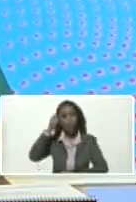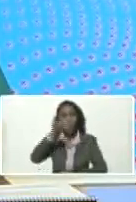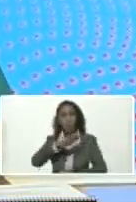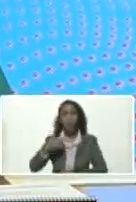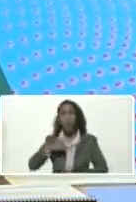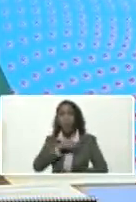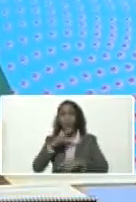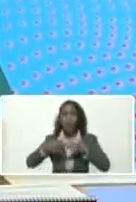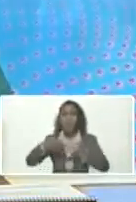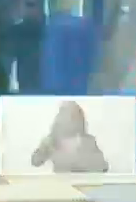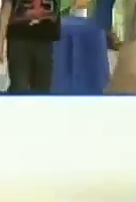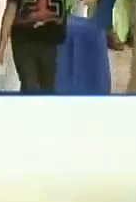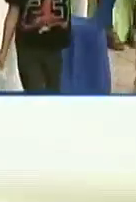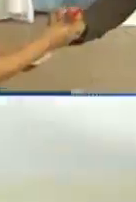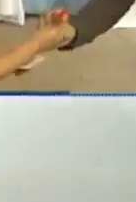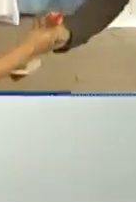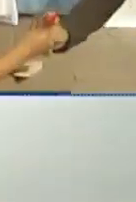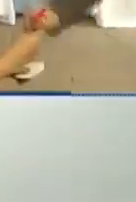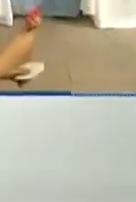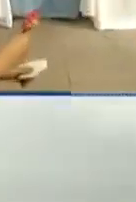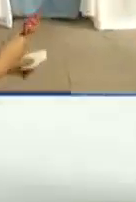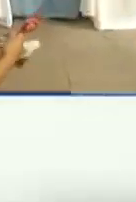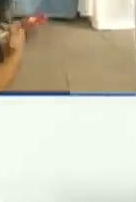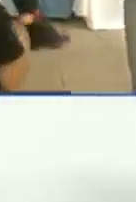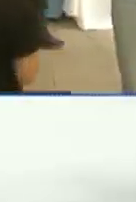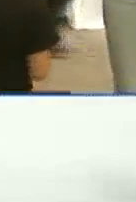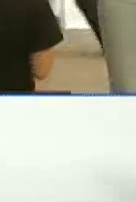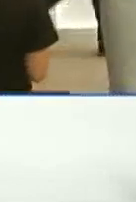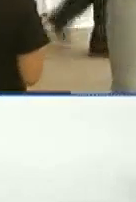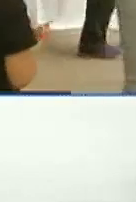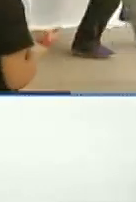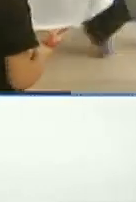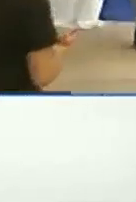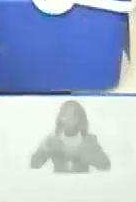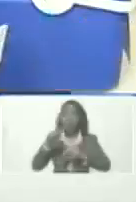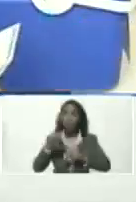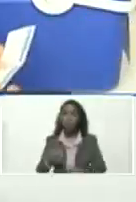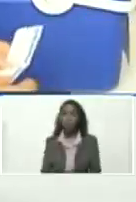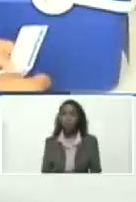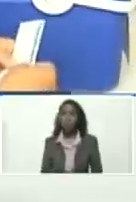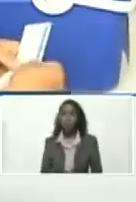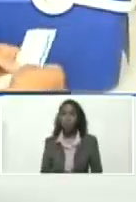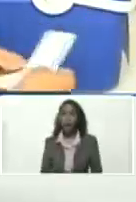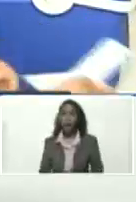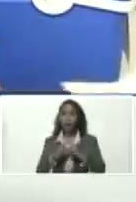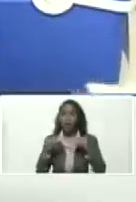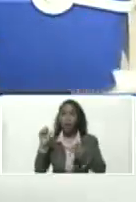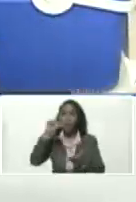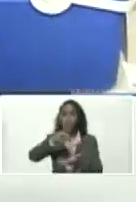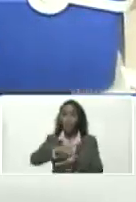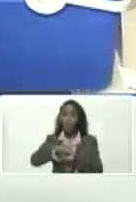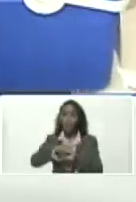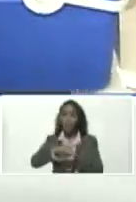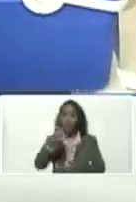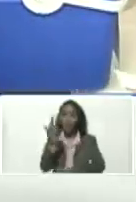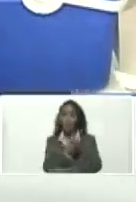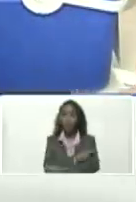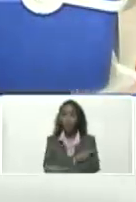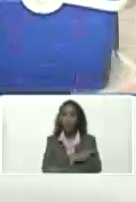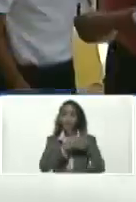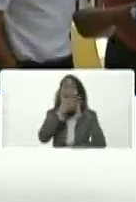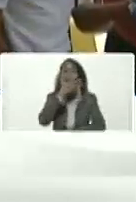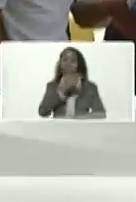nuestras niñas, para nuestros niños. Lleven a vacunar a sus niños y niñas a todos los centros de vacunación. Es